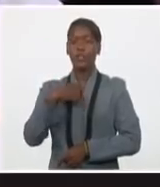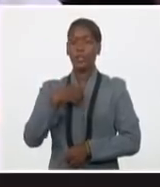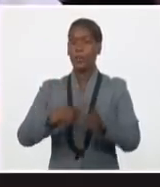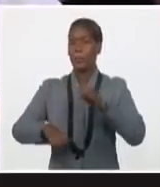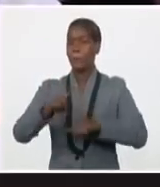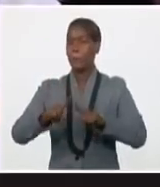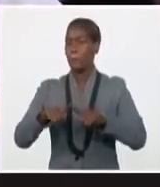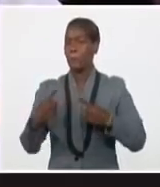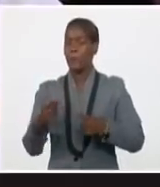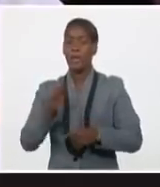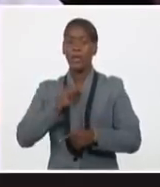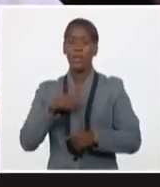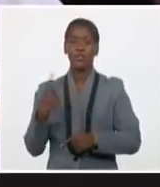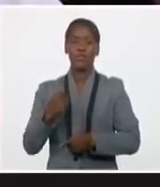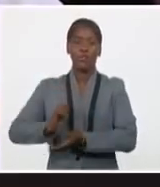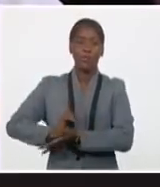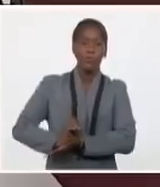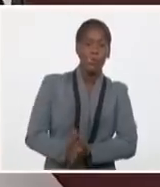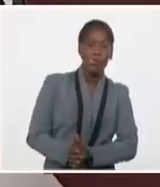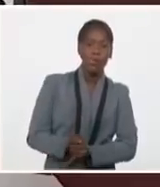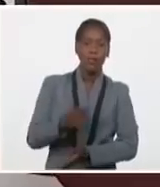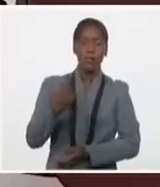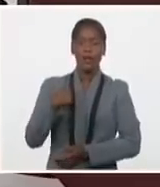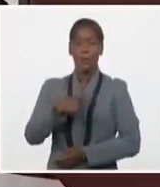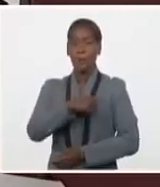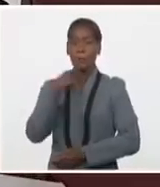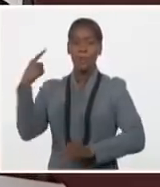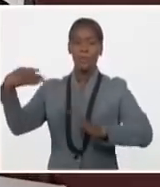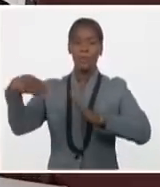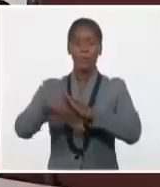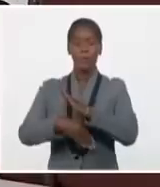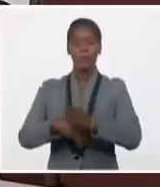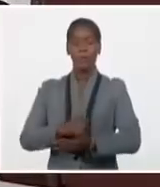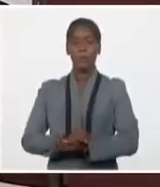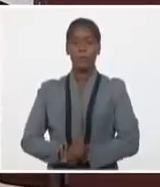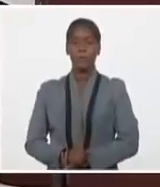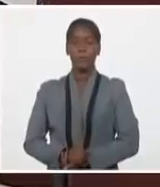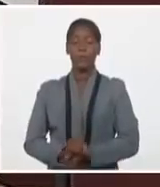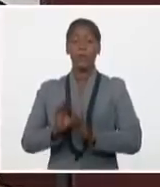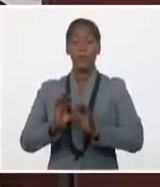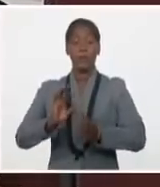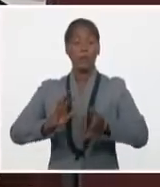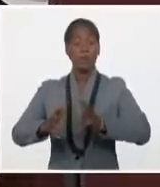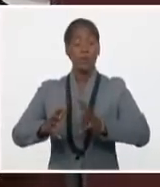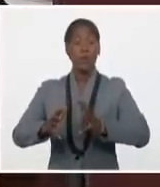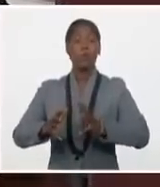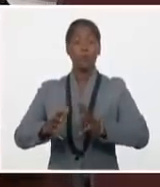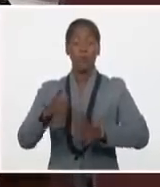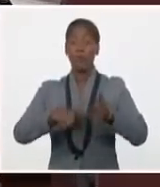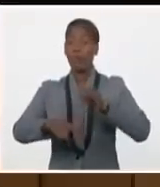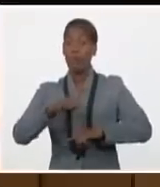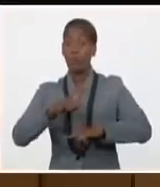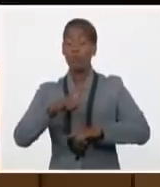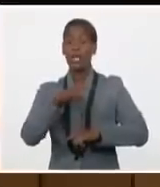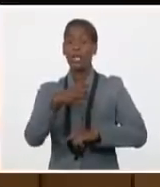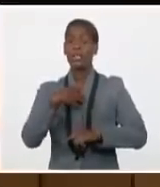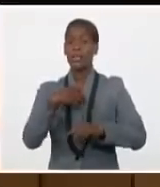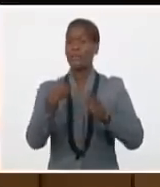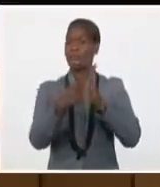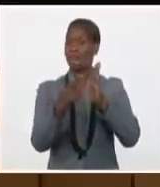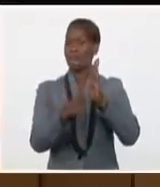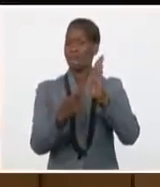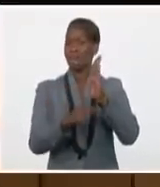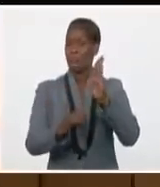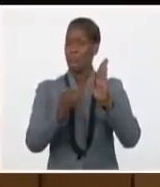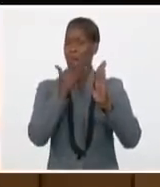con que han pretendido subyugar a la región desde los tiempos de Bolívar. De manera particular, contra Cuba hay una escalada en los